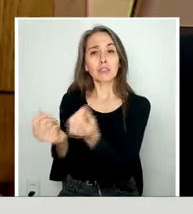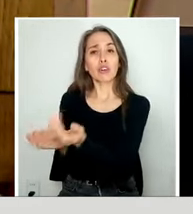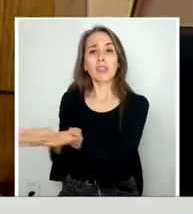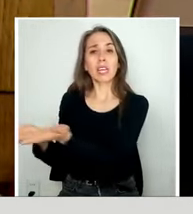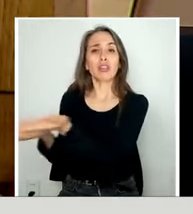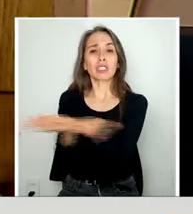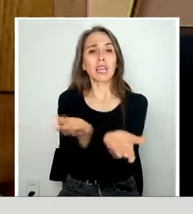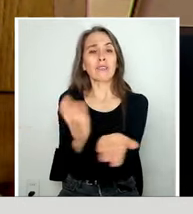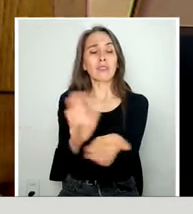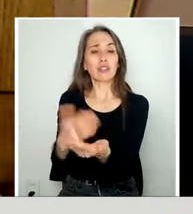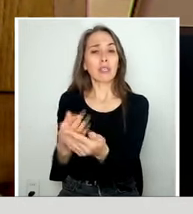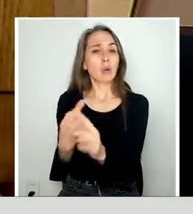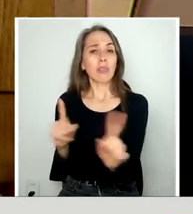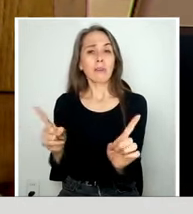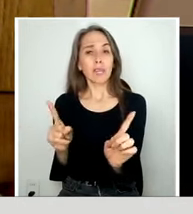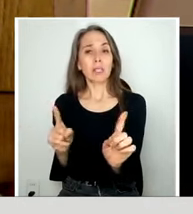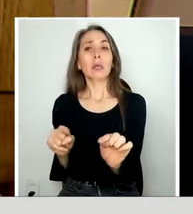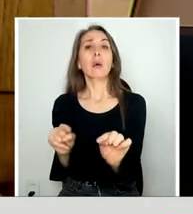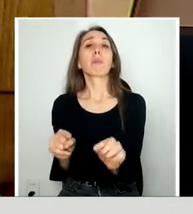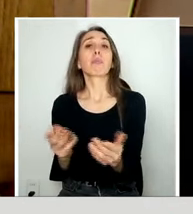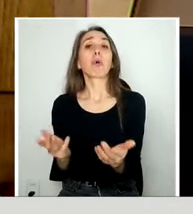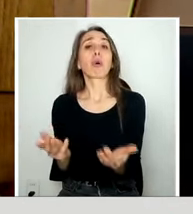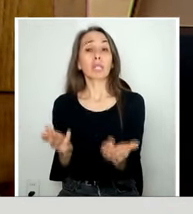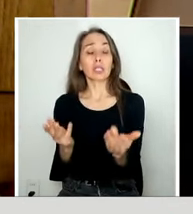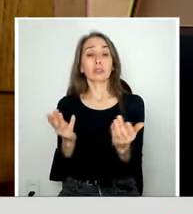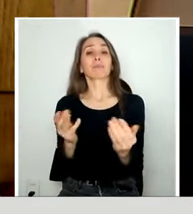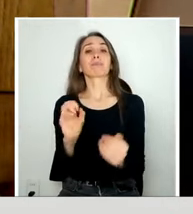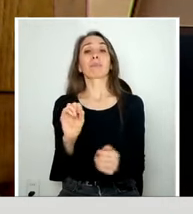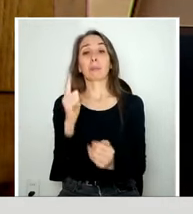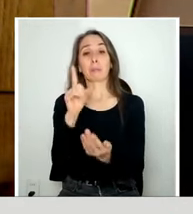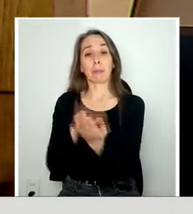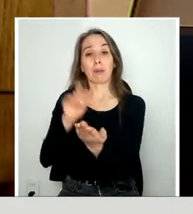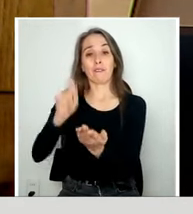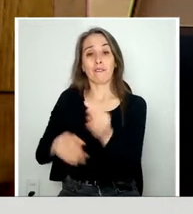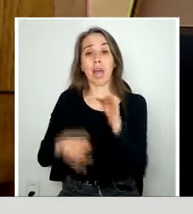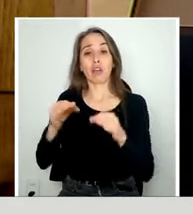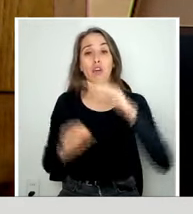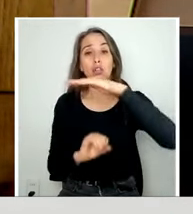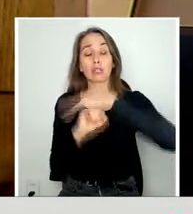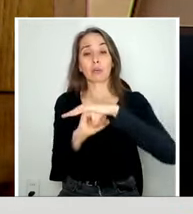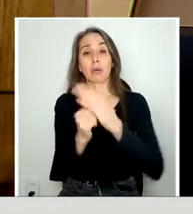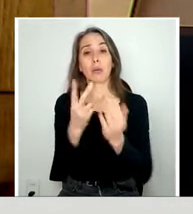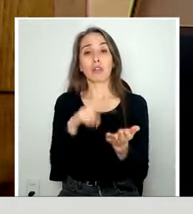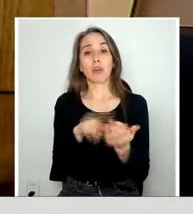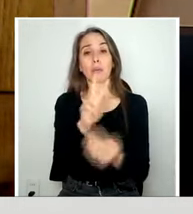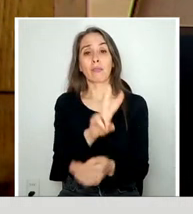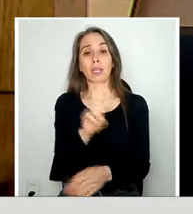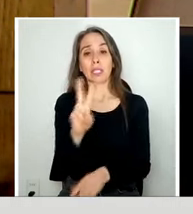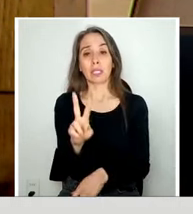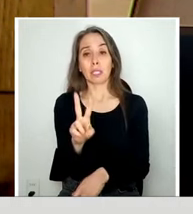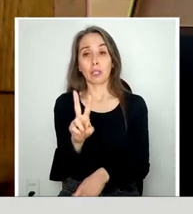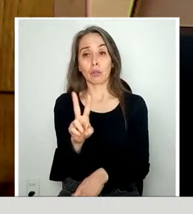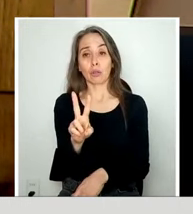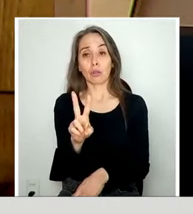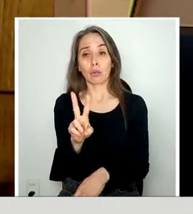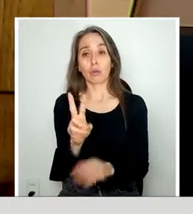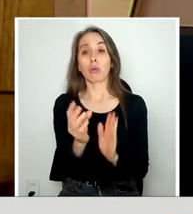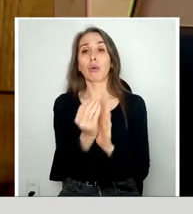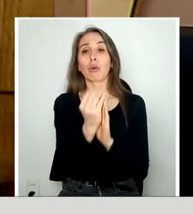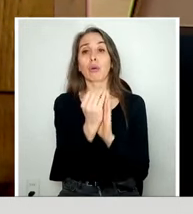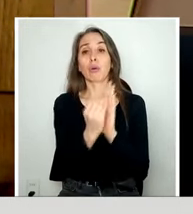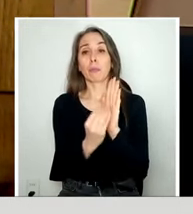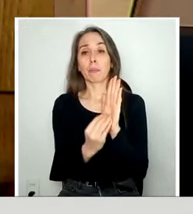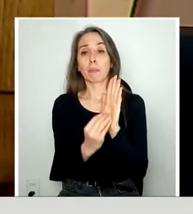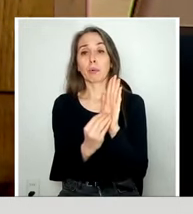y es por ello que en ese primer fallo de la Corte Suprema del año 2022 se incluyó el